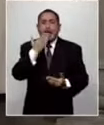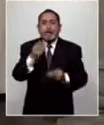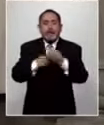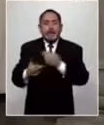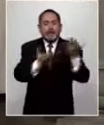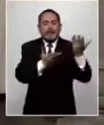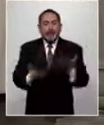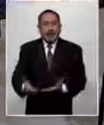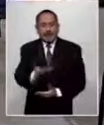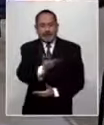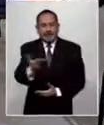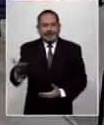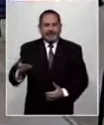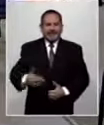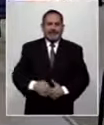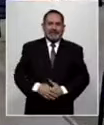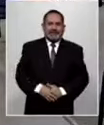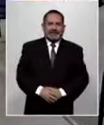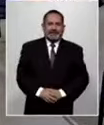bienvenidos.